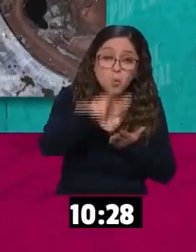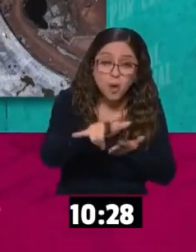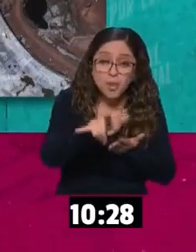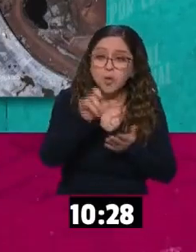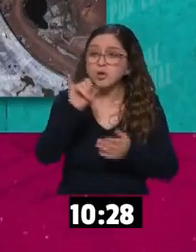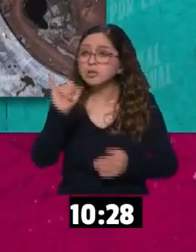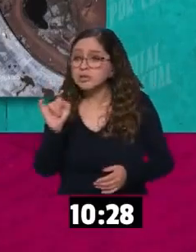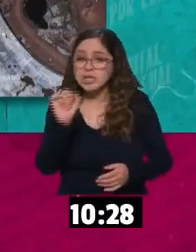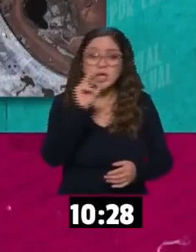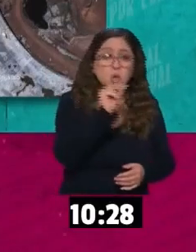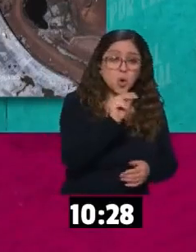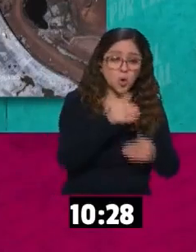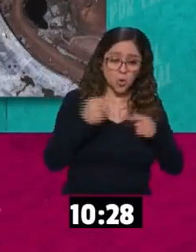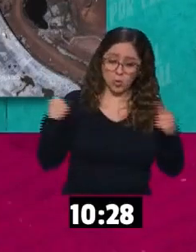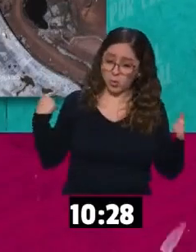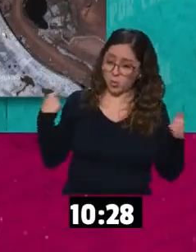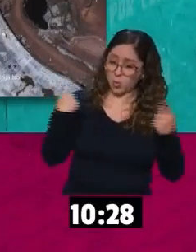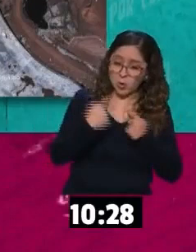México. Por mucho.